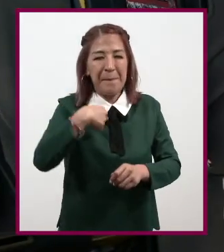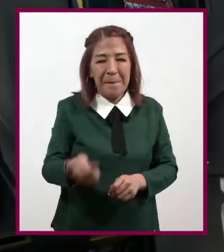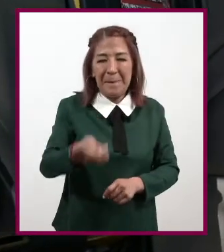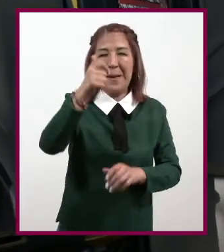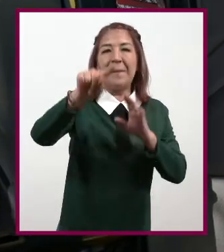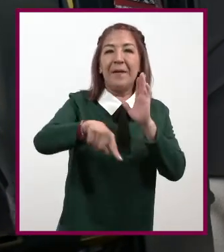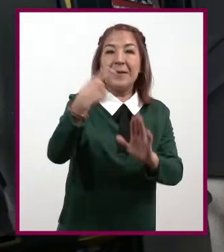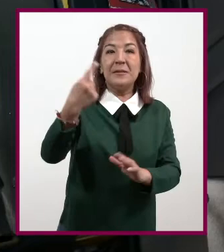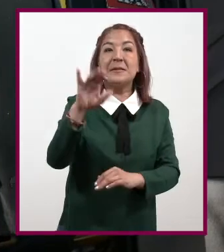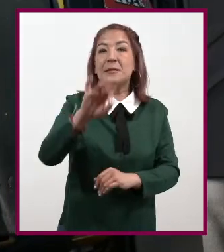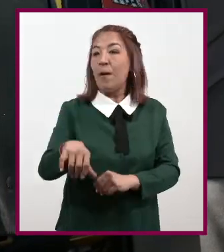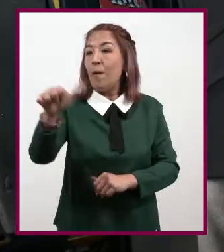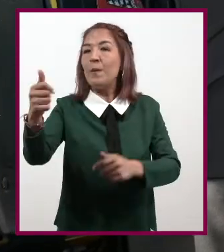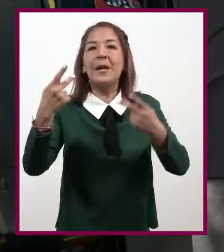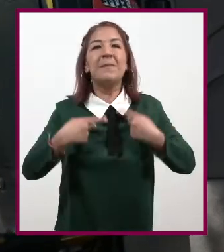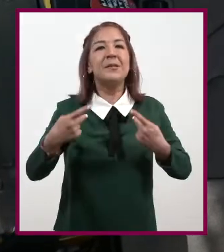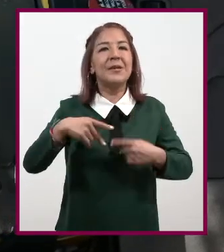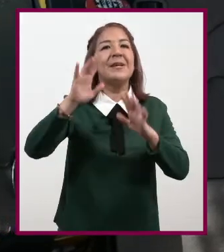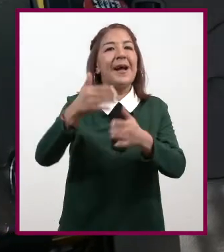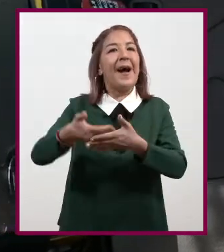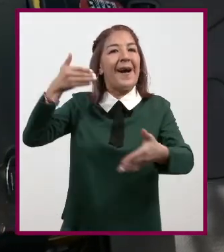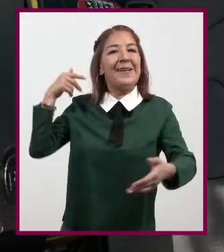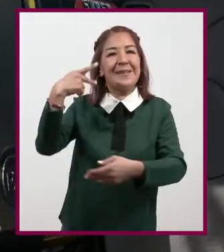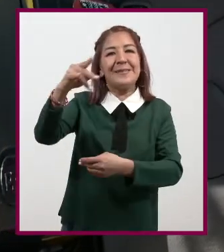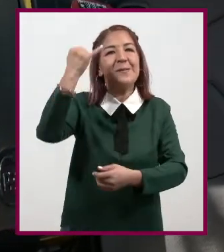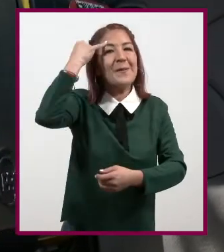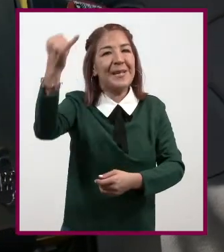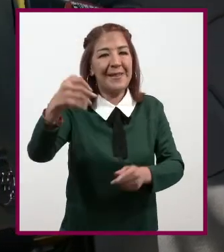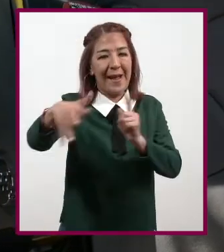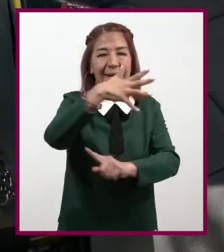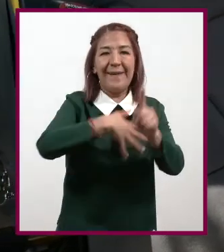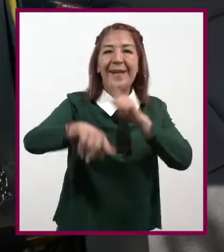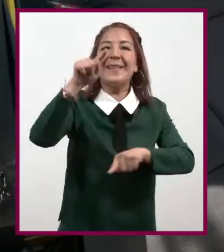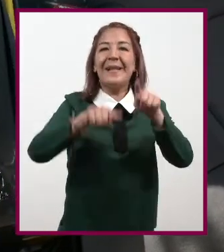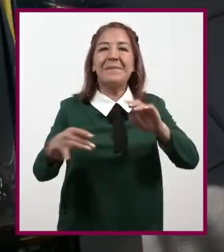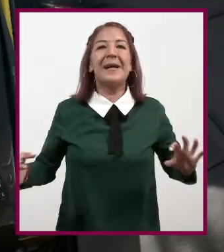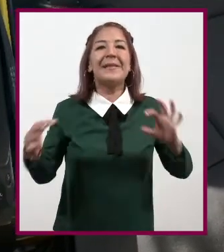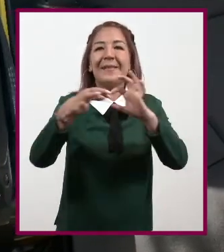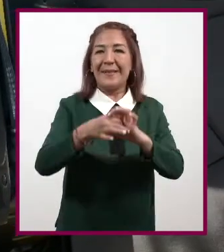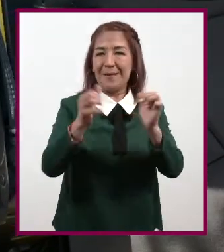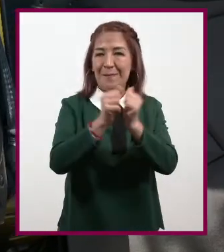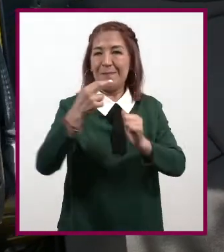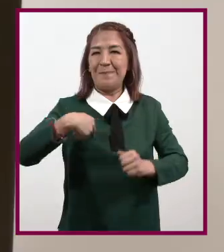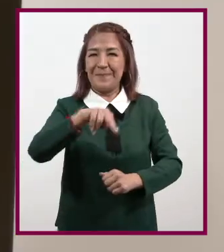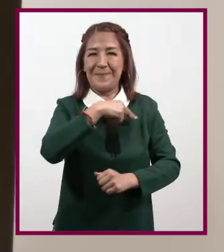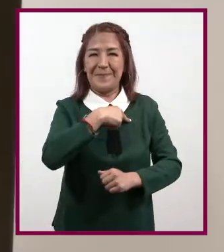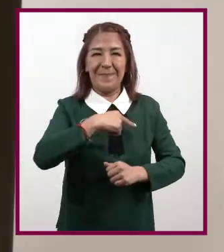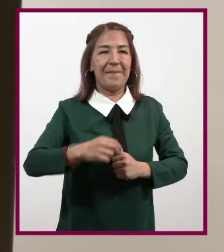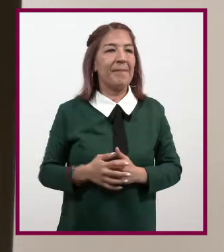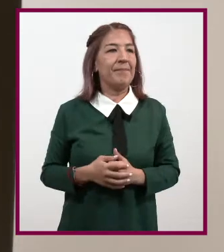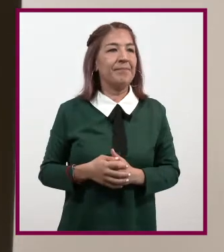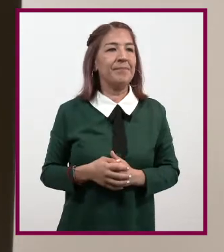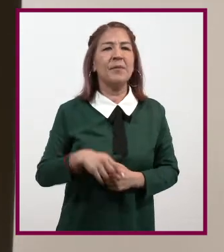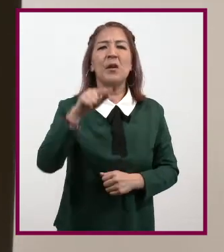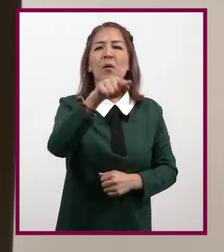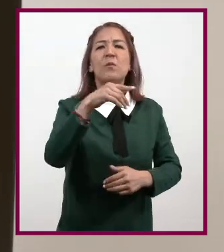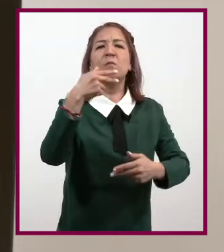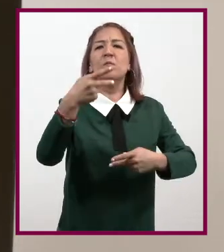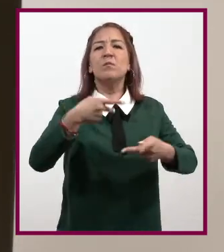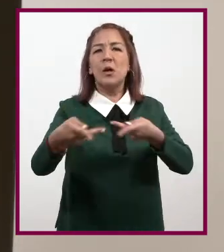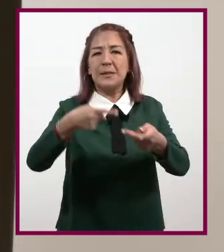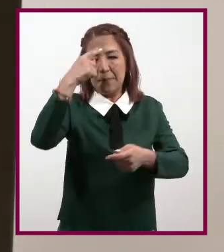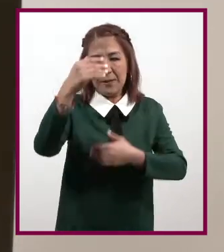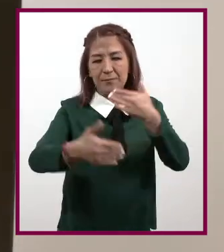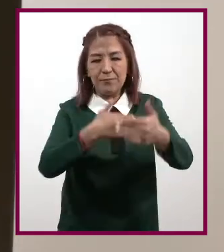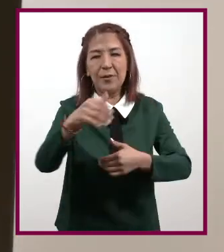son resonancias de otras ideas y otros contextos que se activan en nosotros. ¿Cómo es tu proceso de trabajo desde